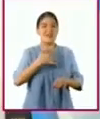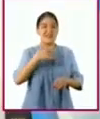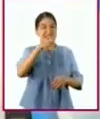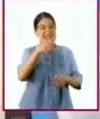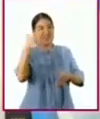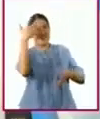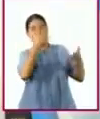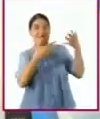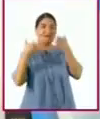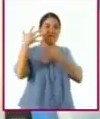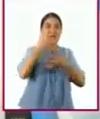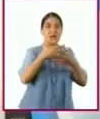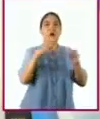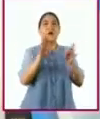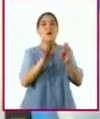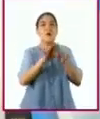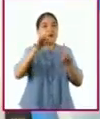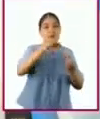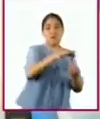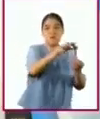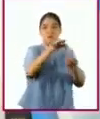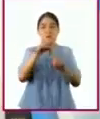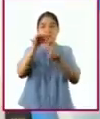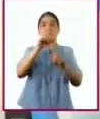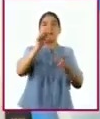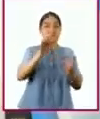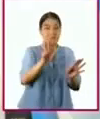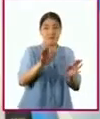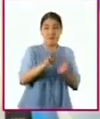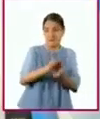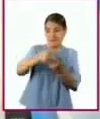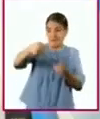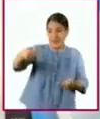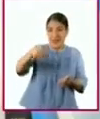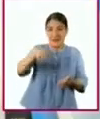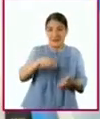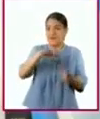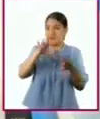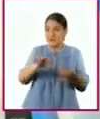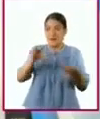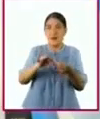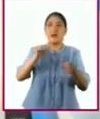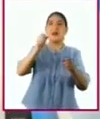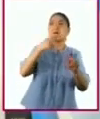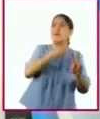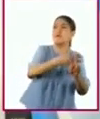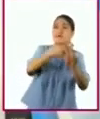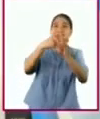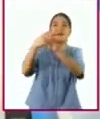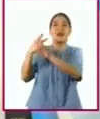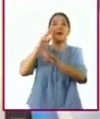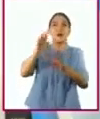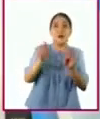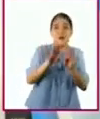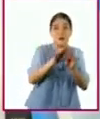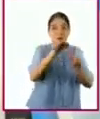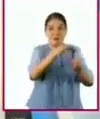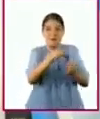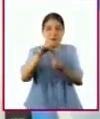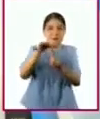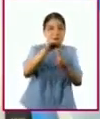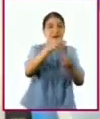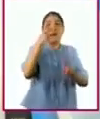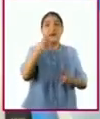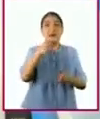confusos. Se guiaban por las indicaciones de un pergamino y se orientaban por las estrellas, en un terreno donde incluso en